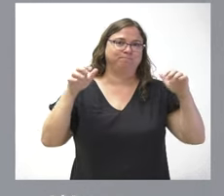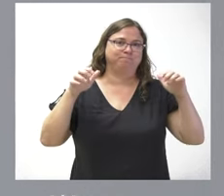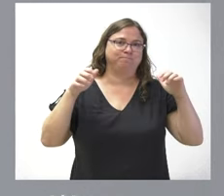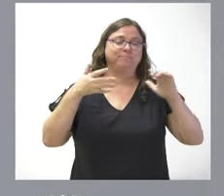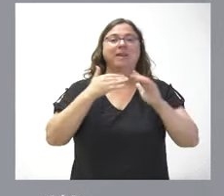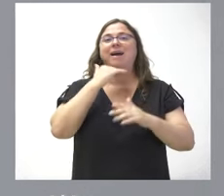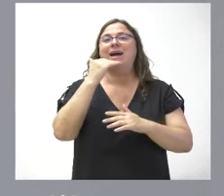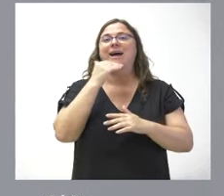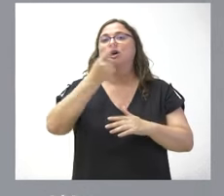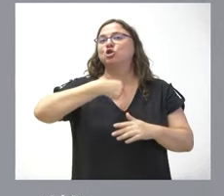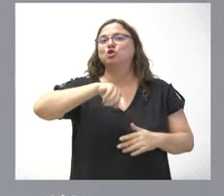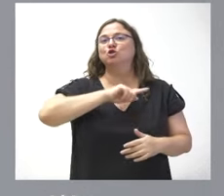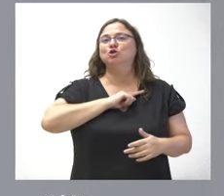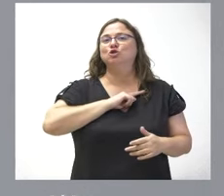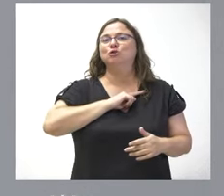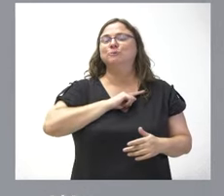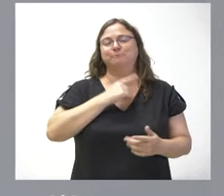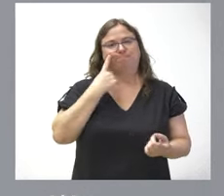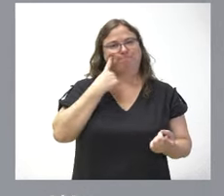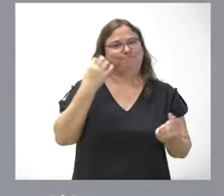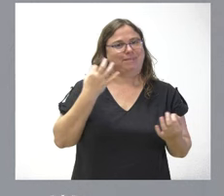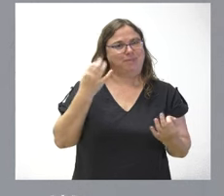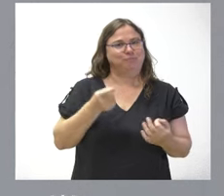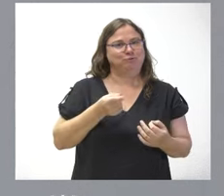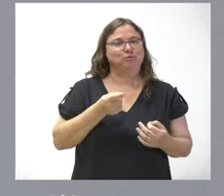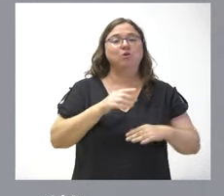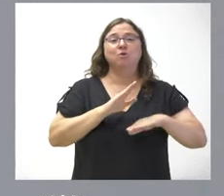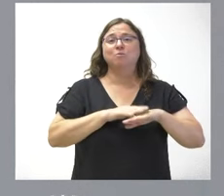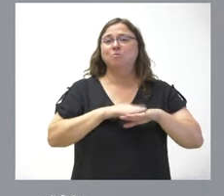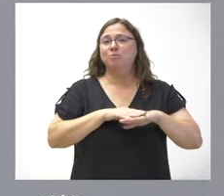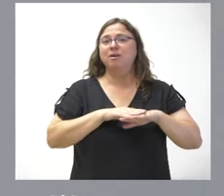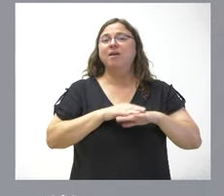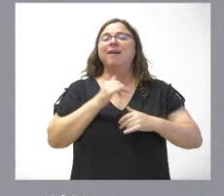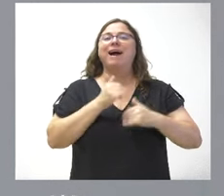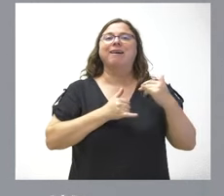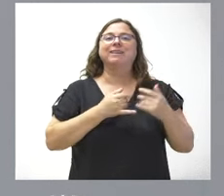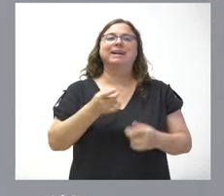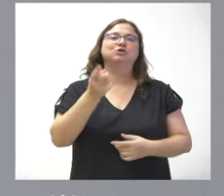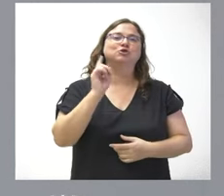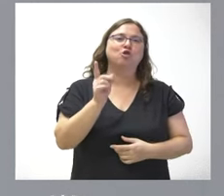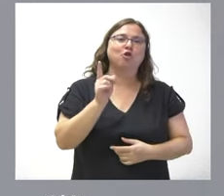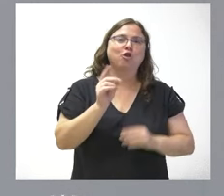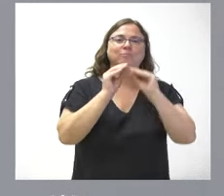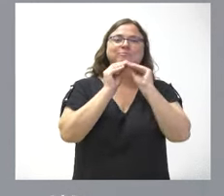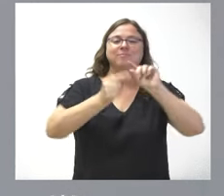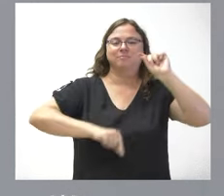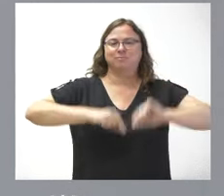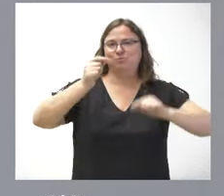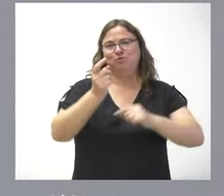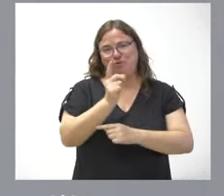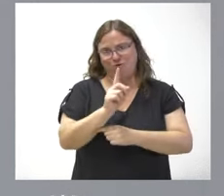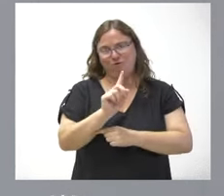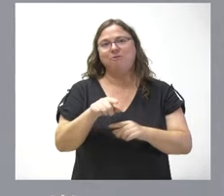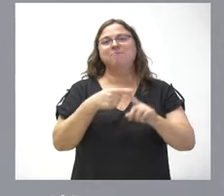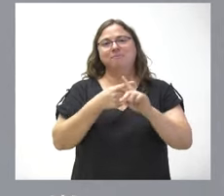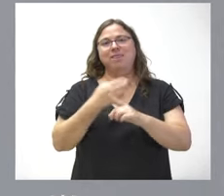esto es algo que no vamos a poder perder de vista porque al final no se trata solo de elaborar unos presupuestos